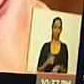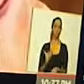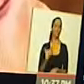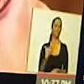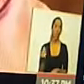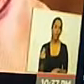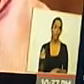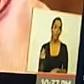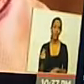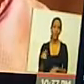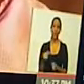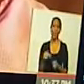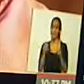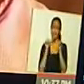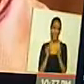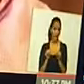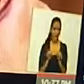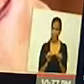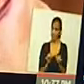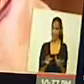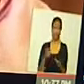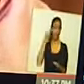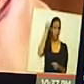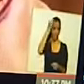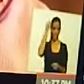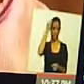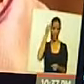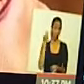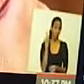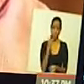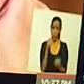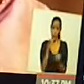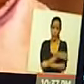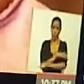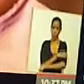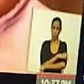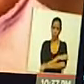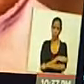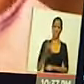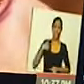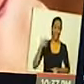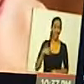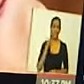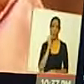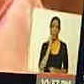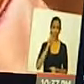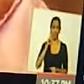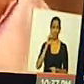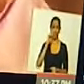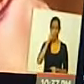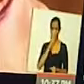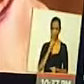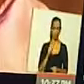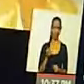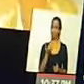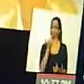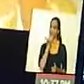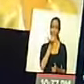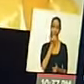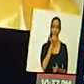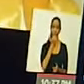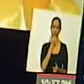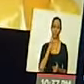mientras estemos en el pensamiento que los únicos opositores tienen que ser muchachos de 30 años, por ahí no va la cosa. Mientras